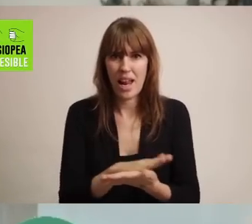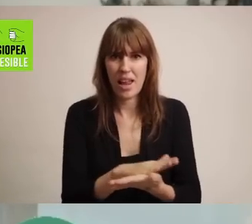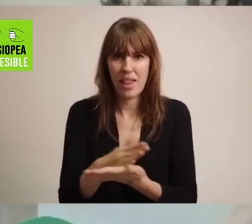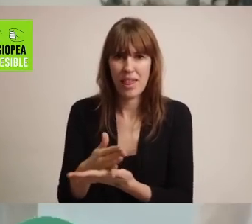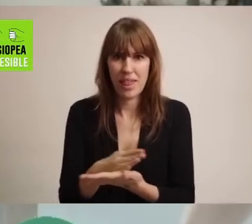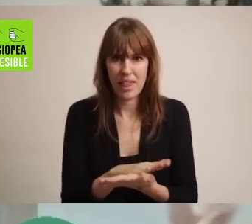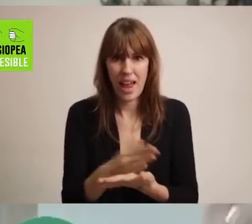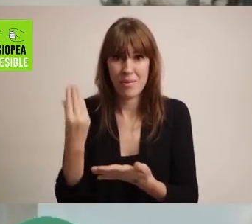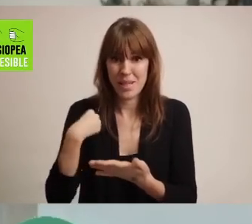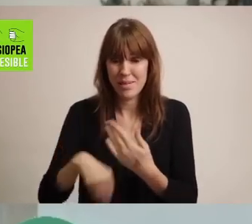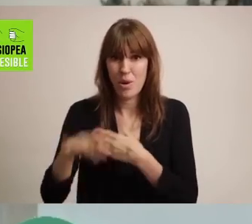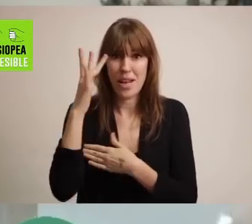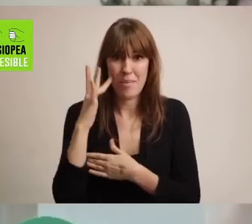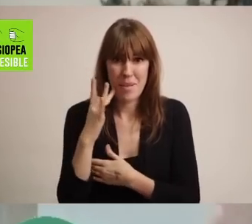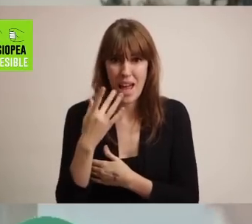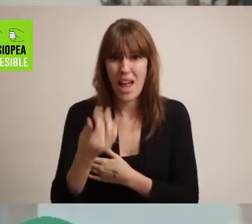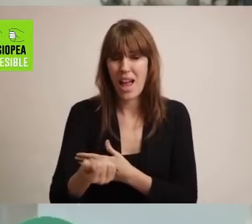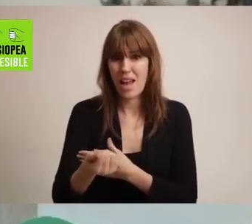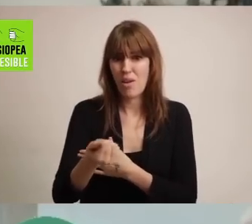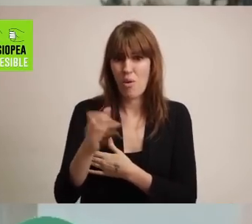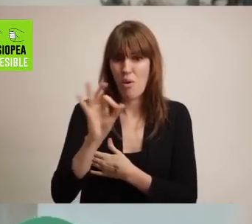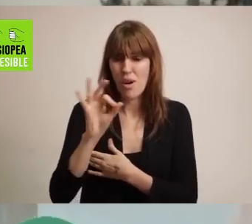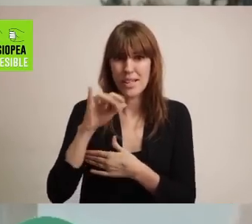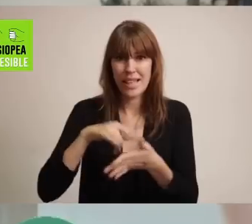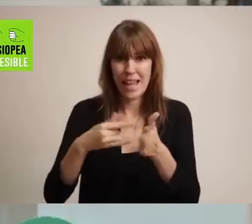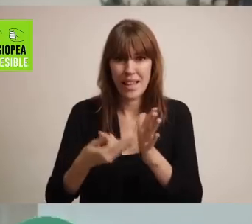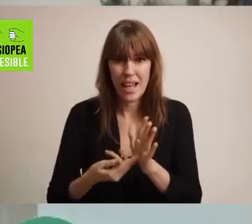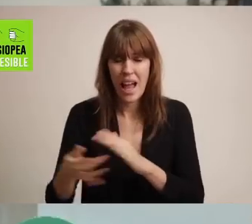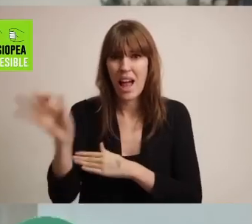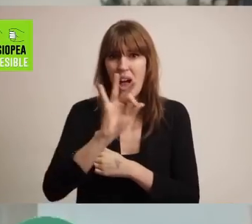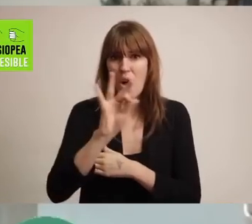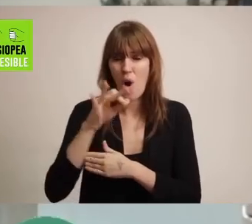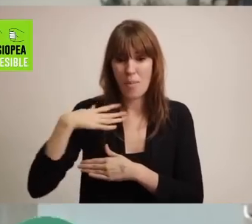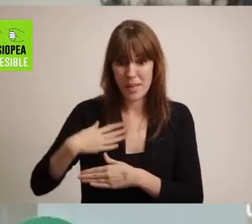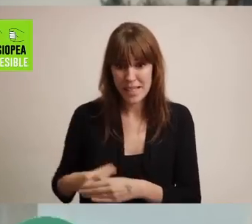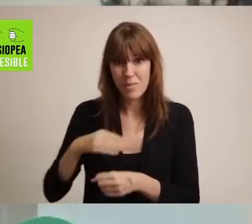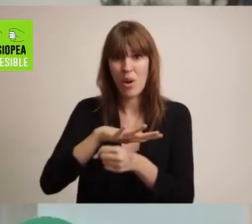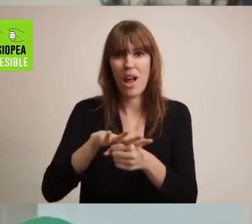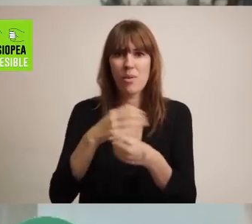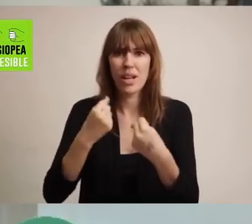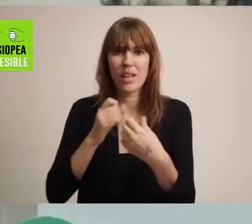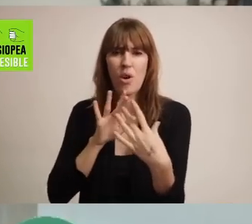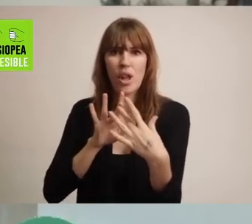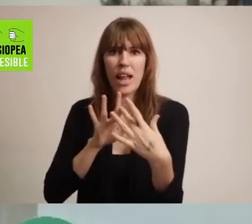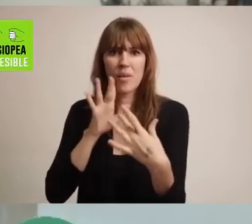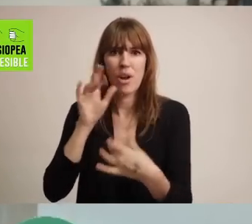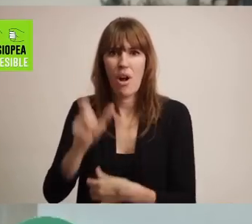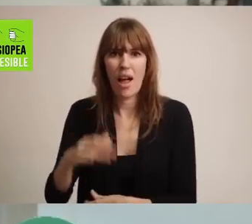como para poder hacer una cirugía, como para poder testar, como para poder entrar en contacto con el campo energético de la persona sin que a ti te